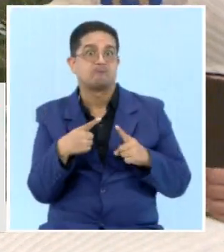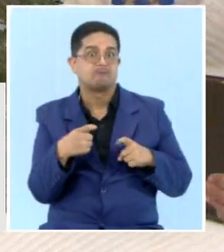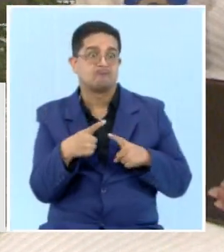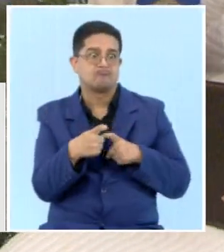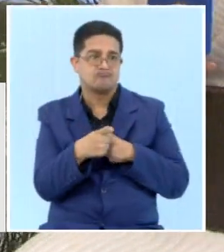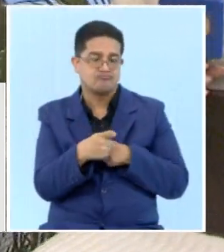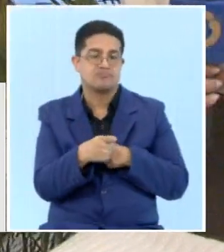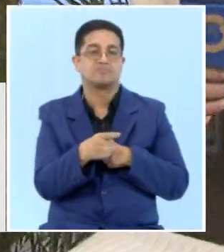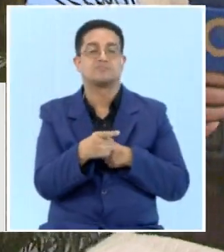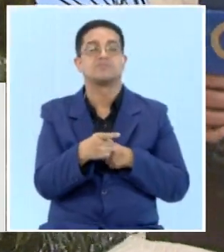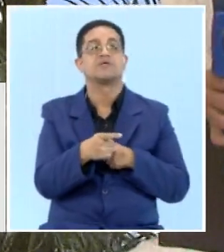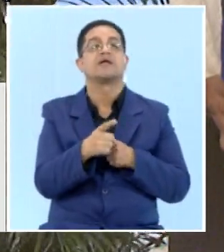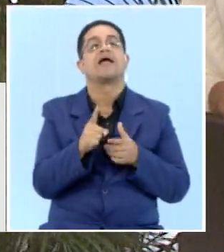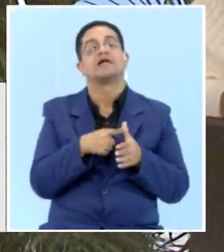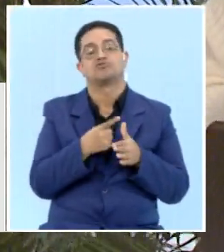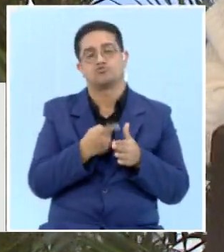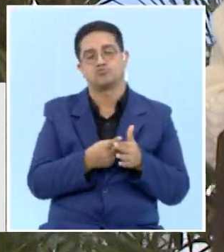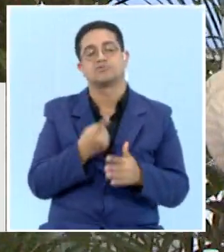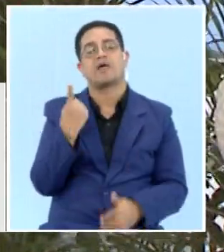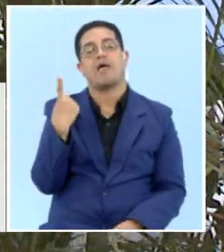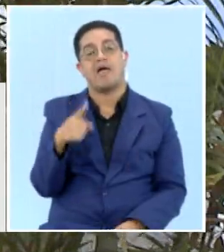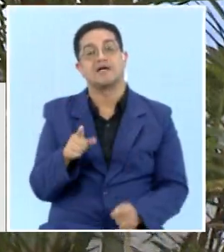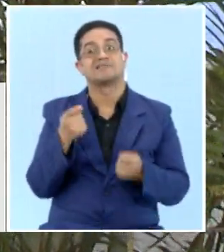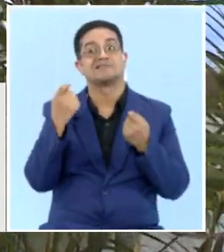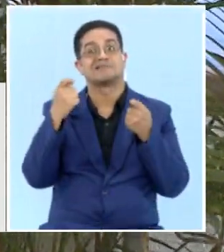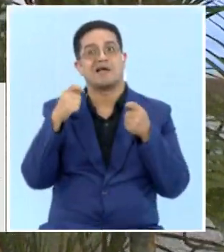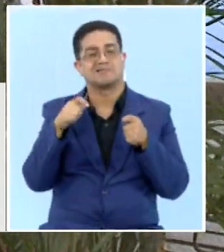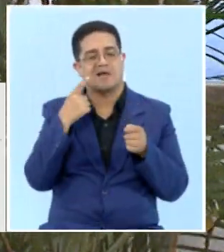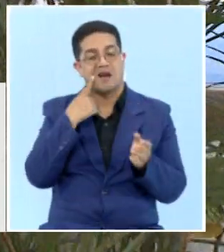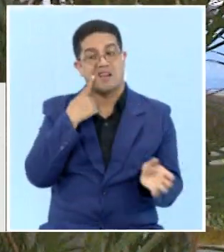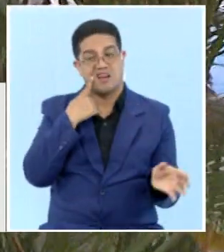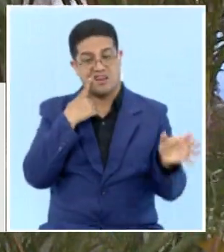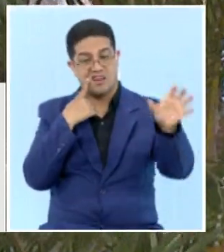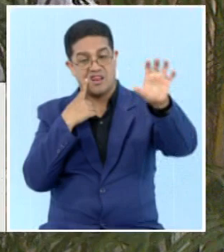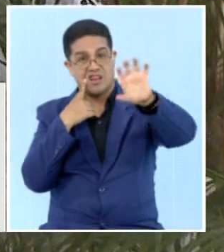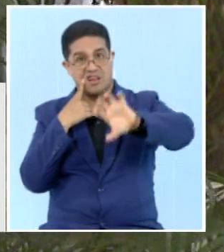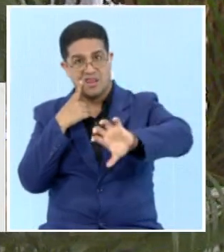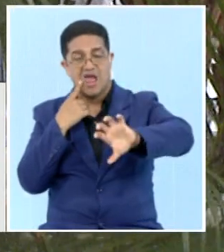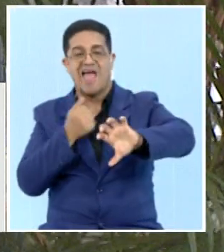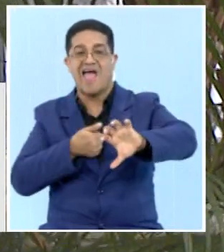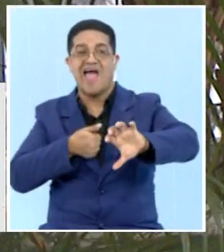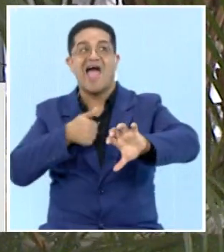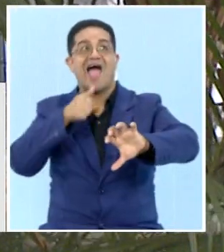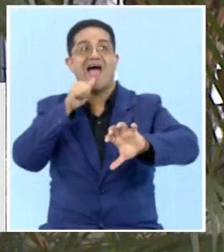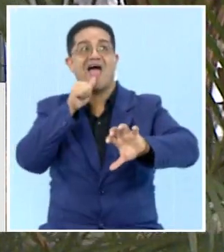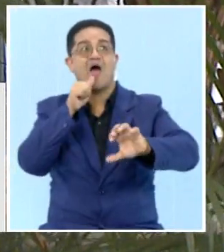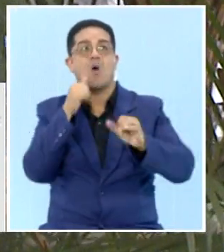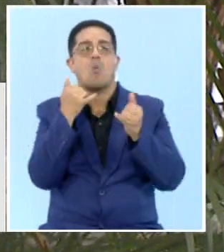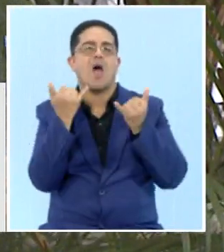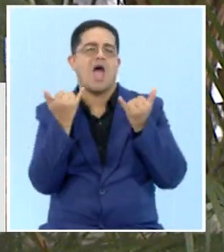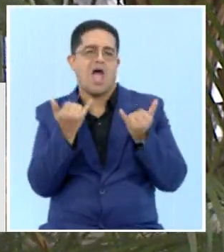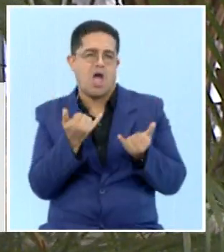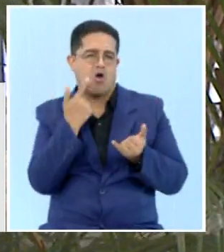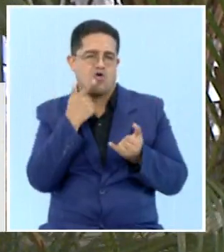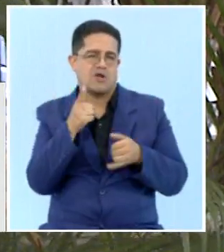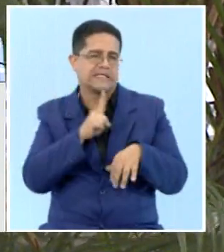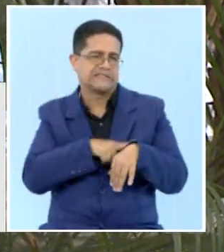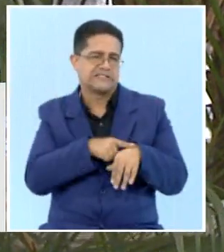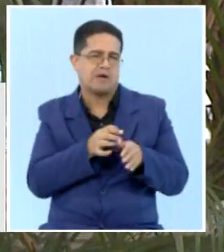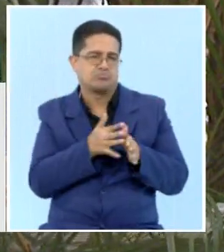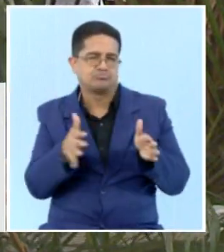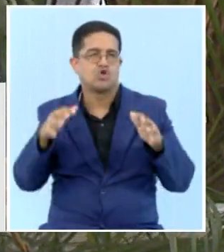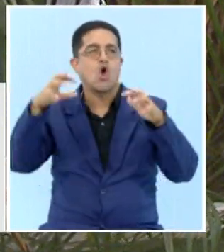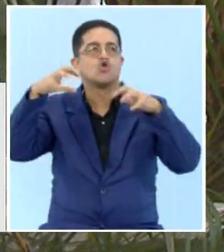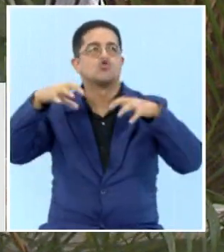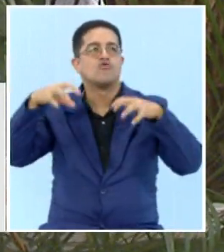zancudos, de mosquitos, entonces hay que tratar de vaciar el agua que se acumula en bromelias, ahora particularmente en este periodo de lluvias. Bueno,